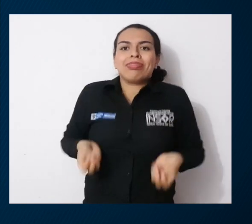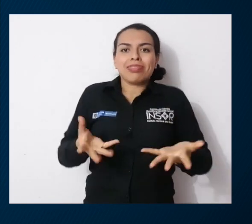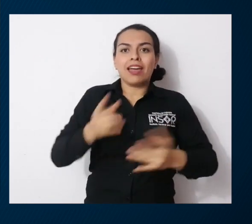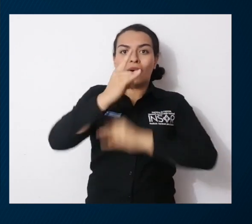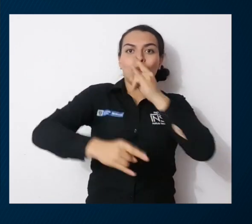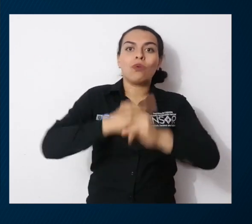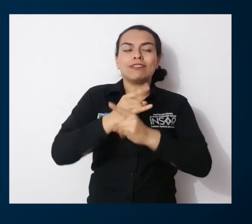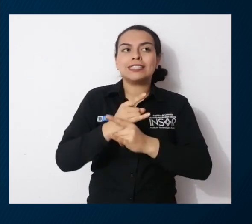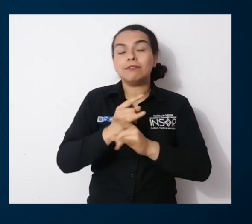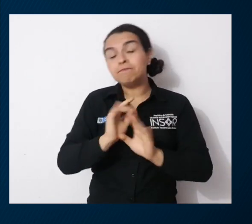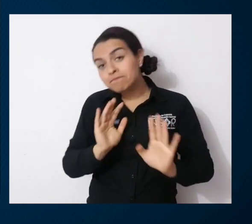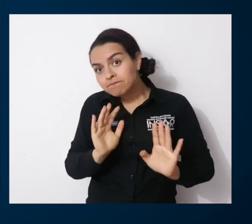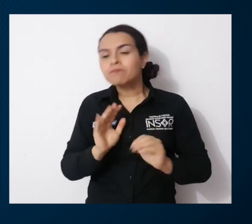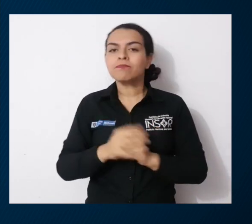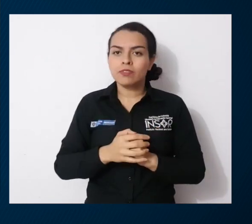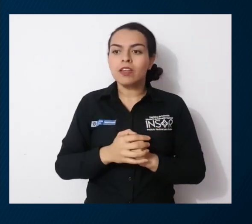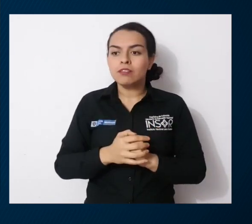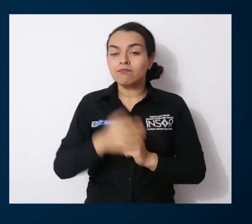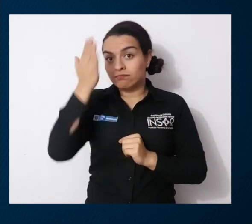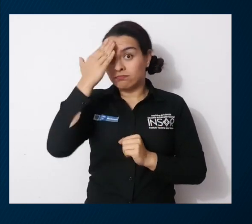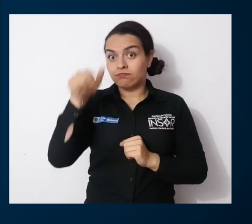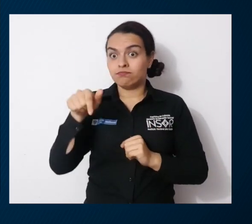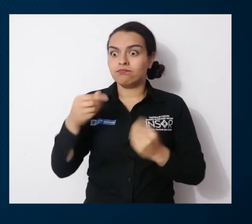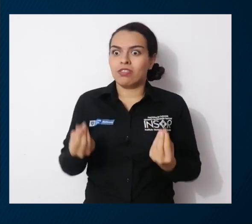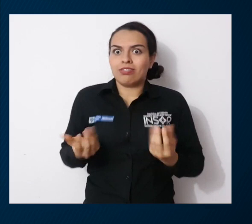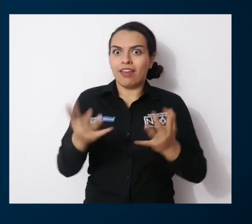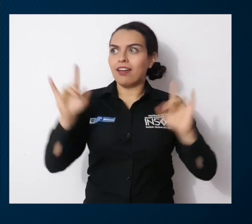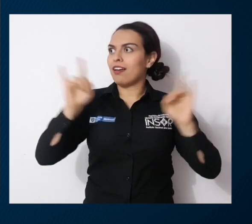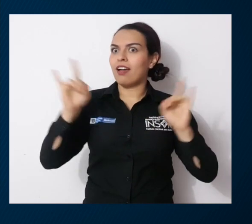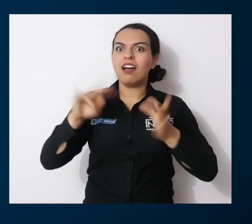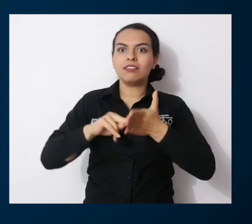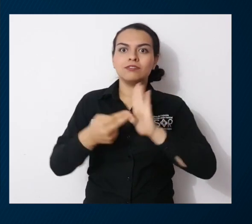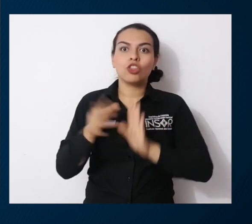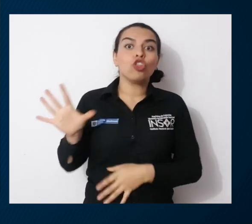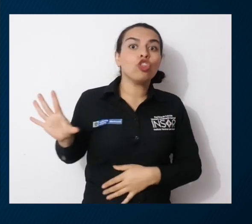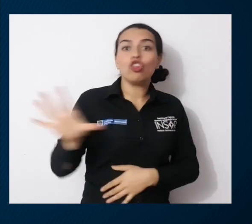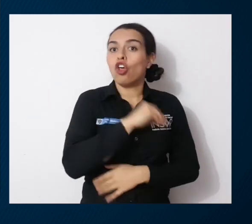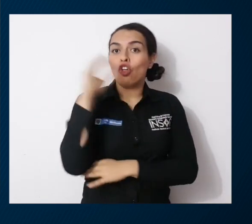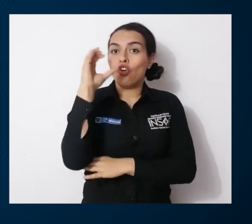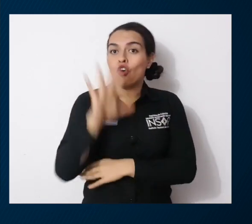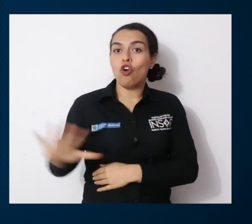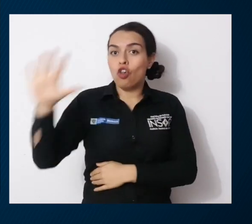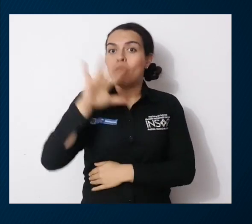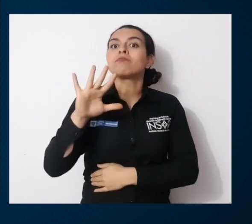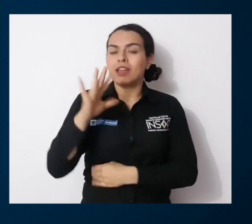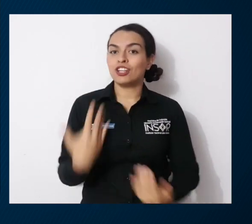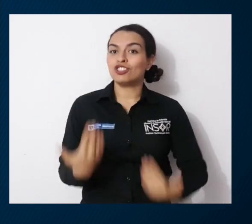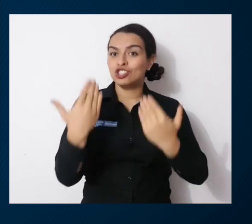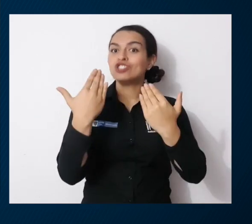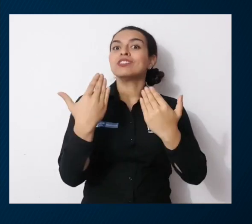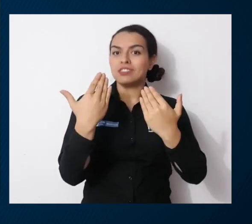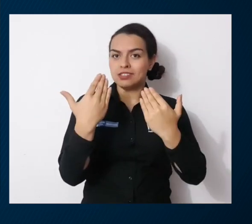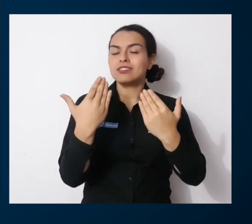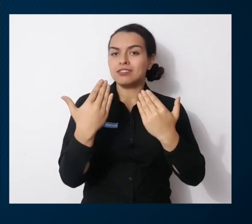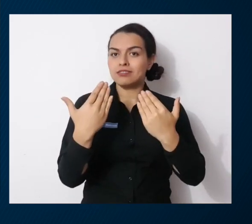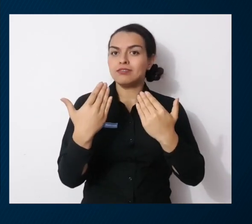universalidad, pero que además hubiera podido ser un medio para que todo el país en esta pandemia llegue a través